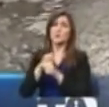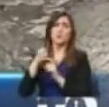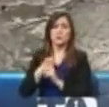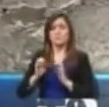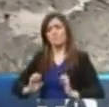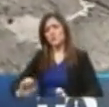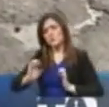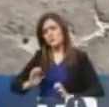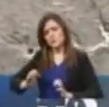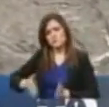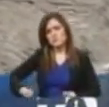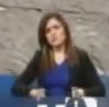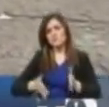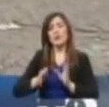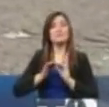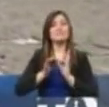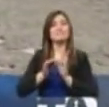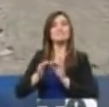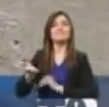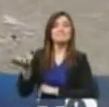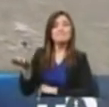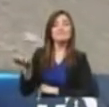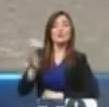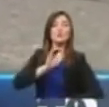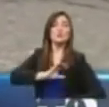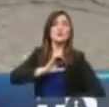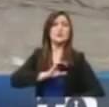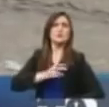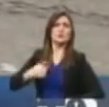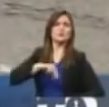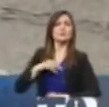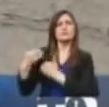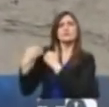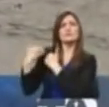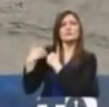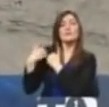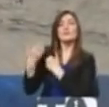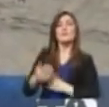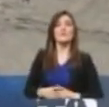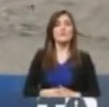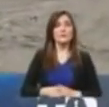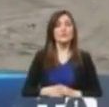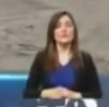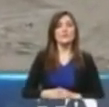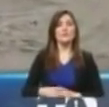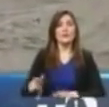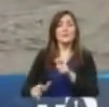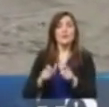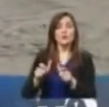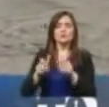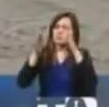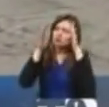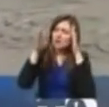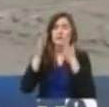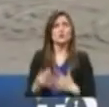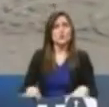por la vialidad, este tema. Por eso mismo hemos como municipalidad venido acá a comentar a la ciudadanía que estamos pendientes y que esto